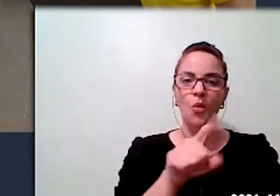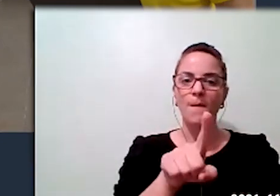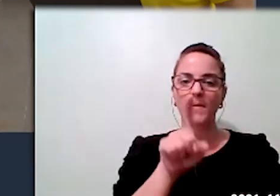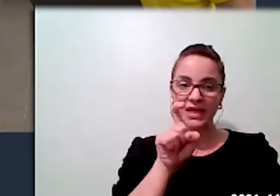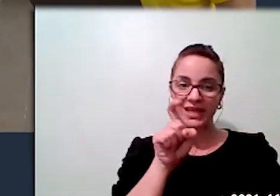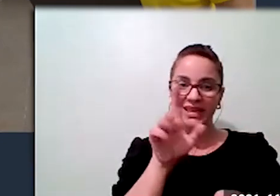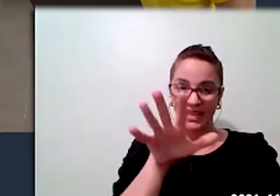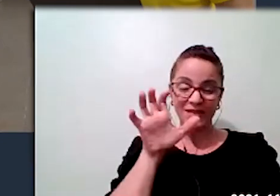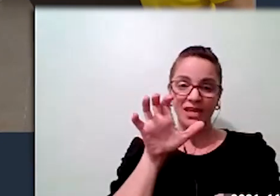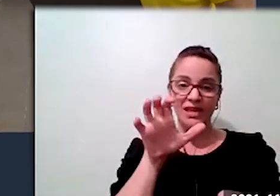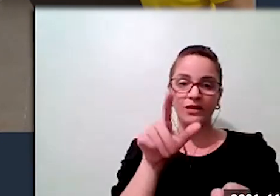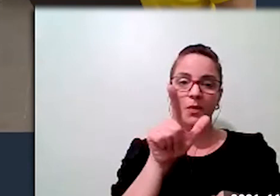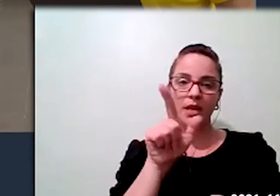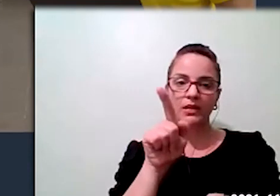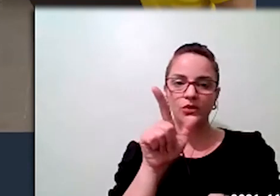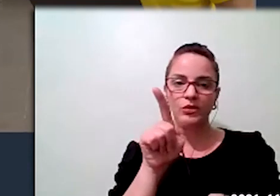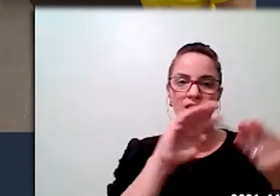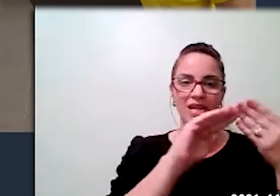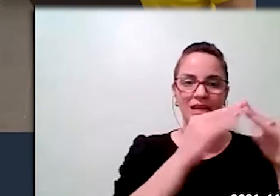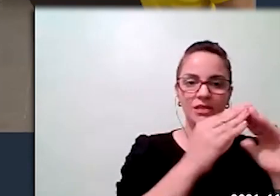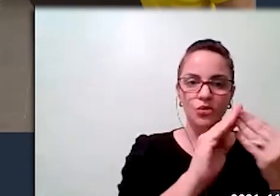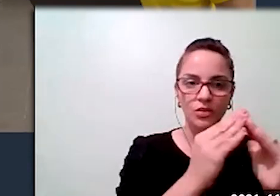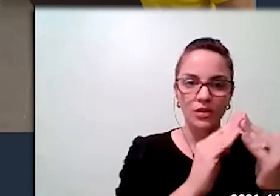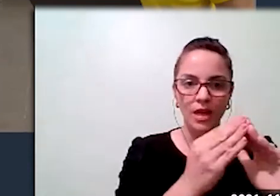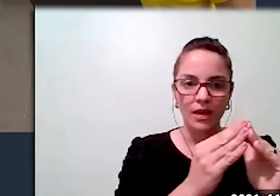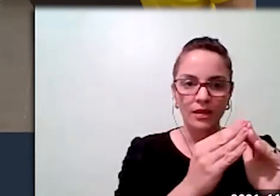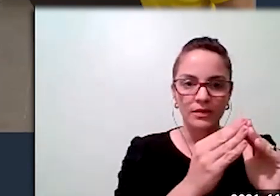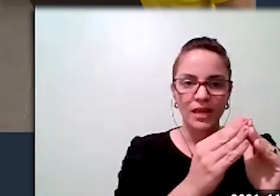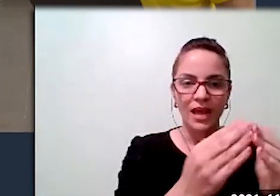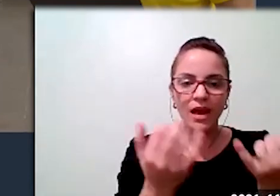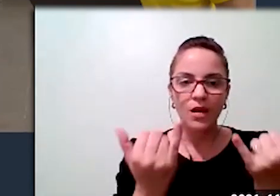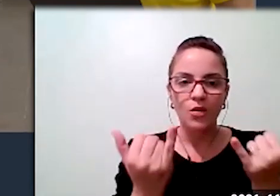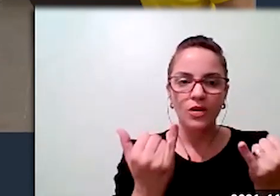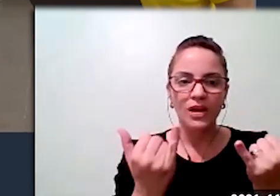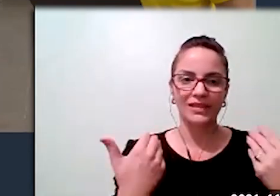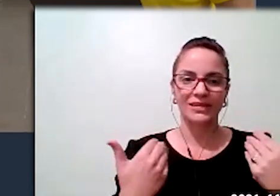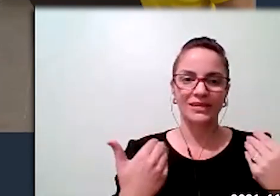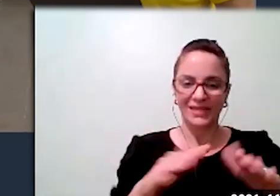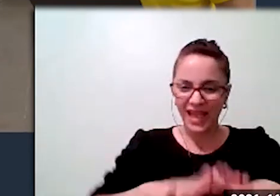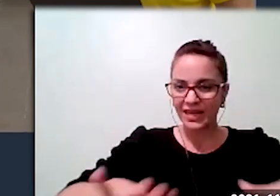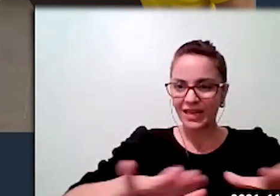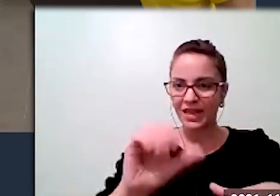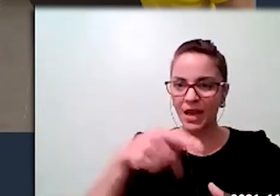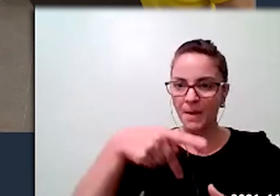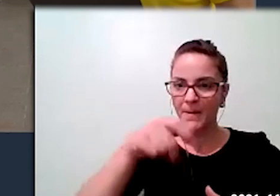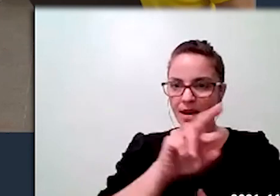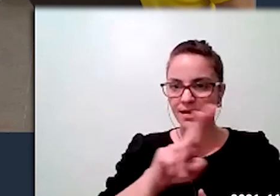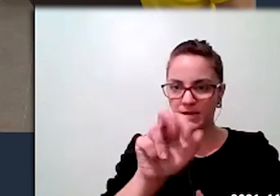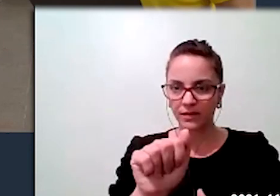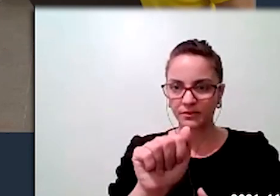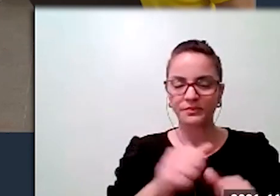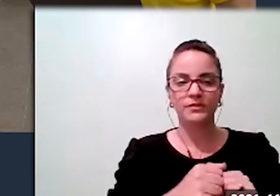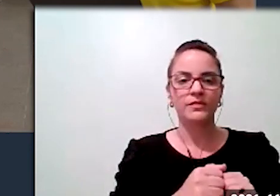emerge en un promontorio vacío, objeto del deseo de los colonizadores en Caparra. Andy